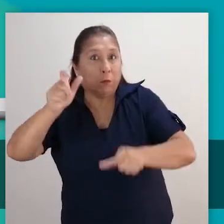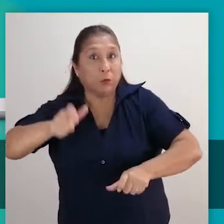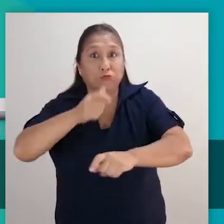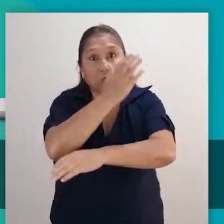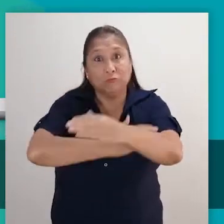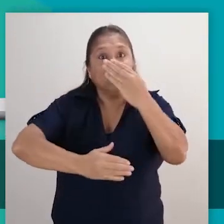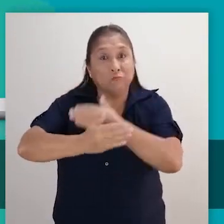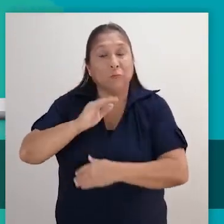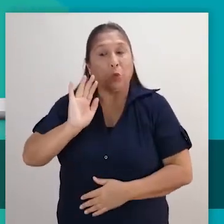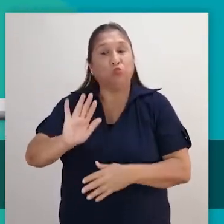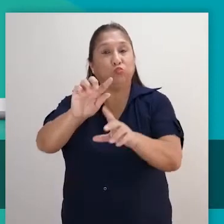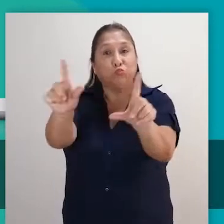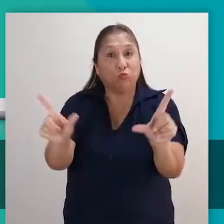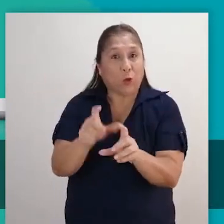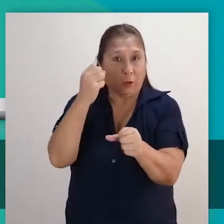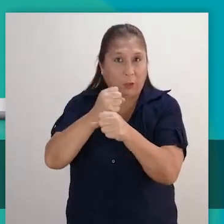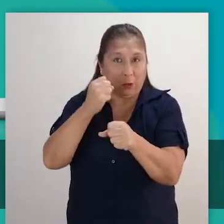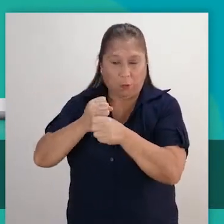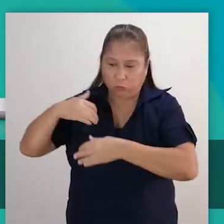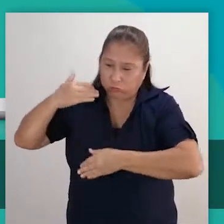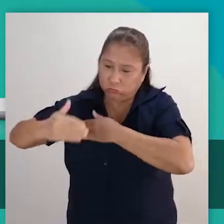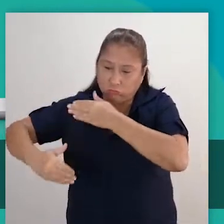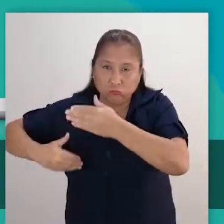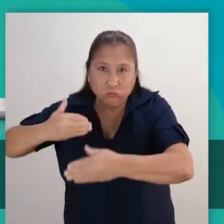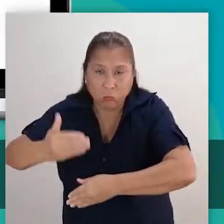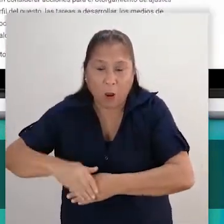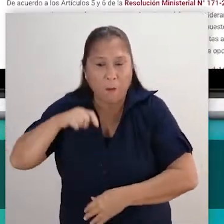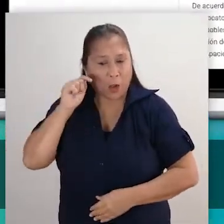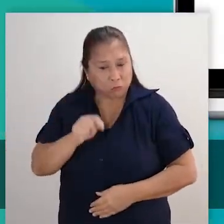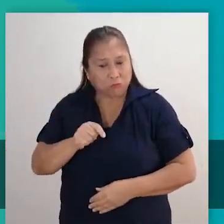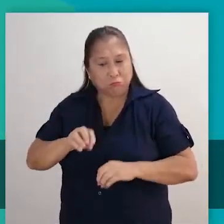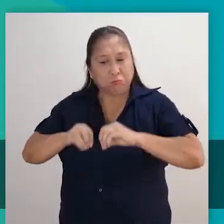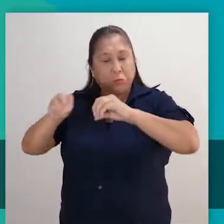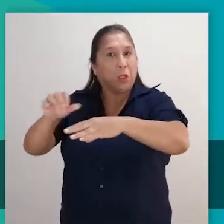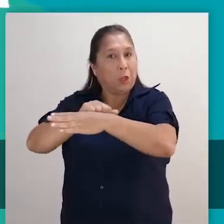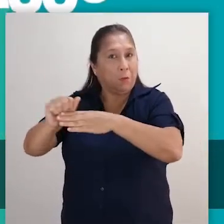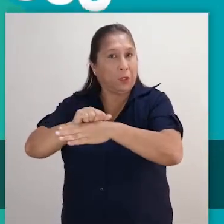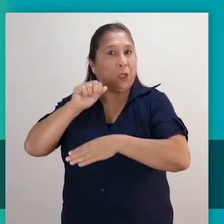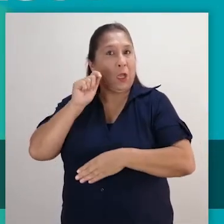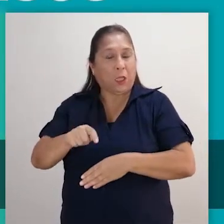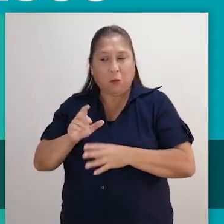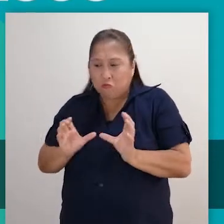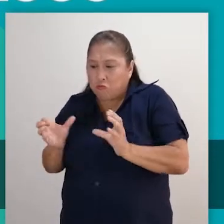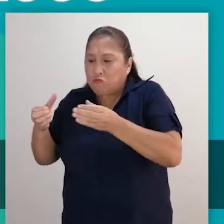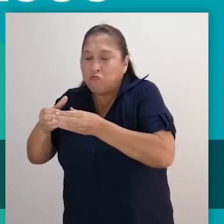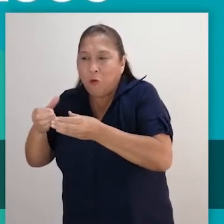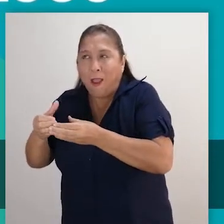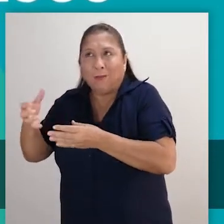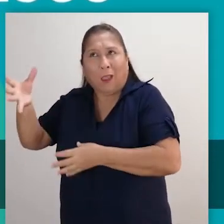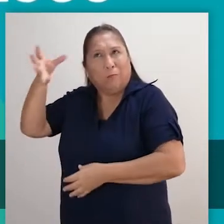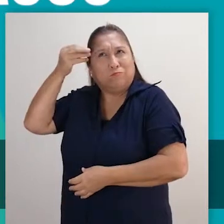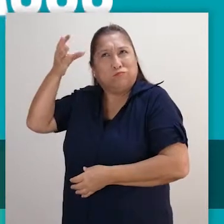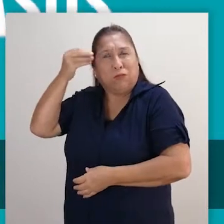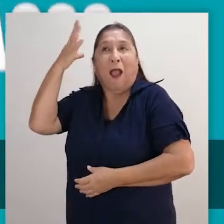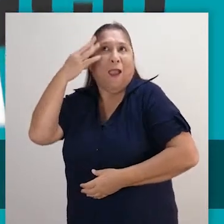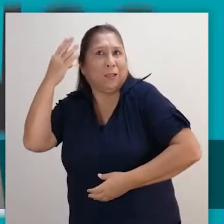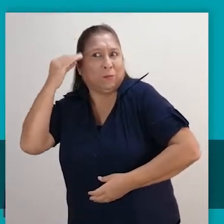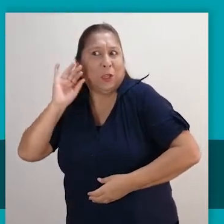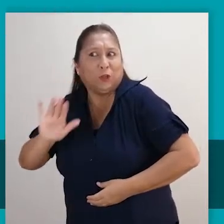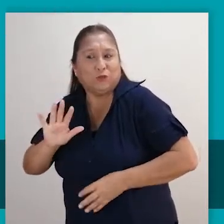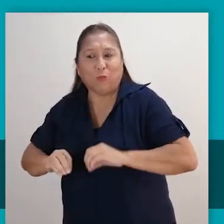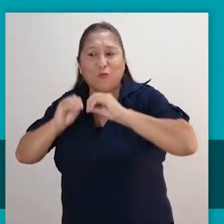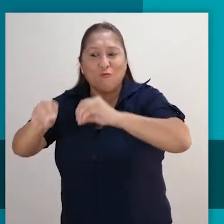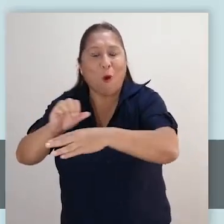discapacidad en el empleo los procedimientos para concretar estas medidas y un banco de casos para conocer experiencias sobre su